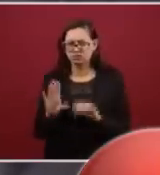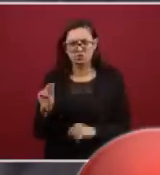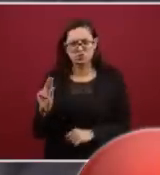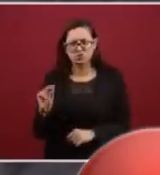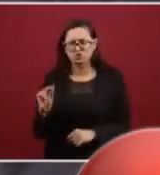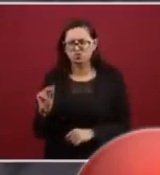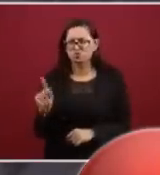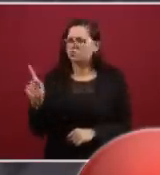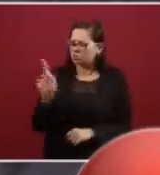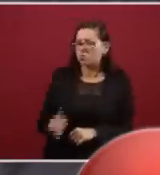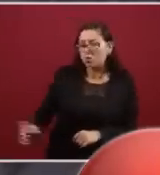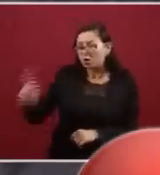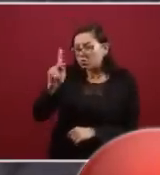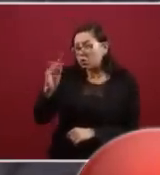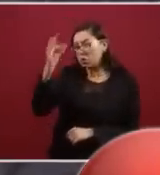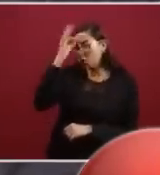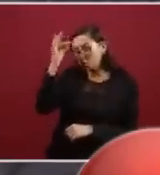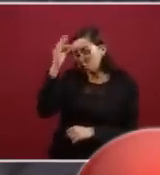El pueblo no es tonto.